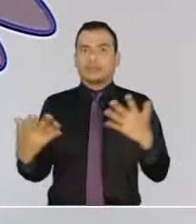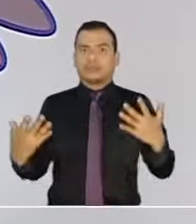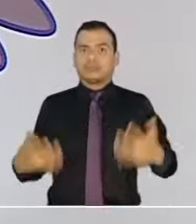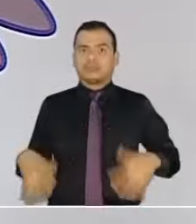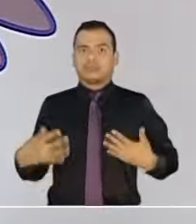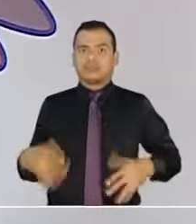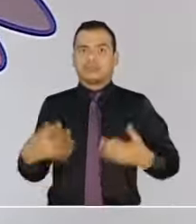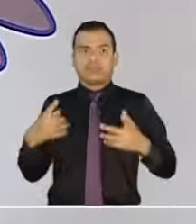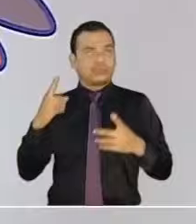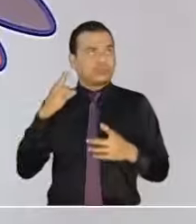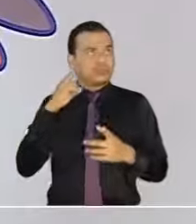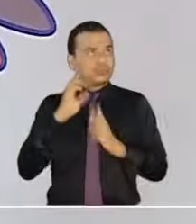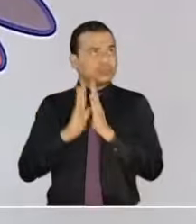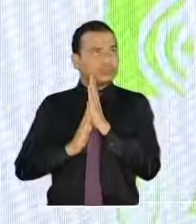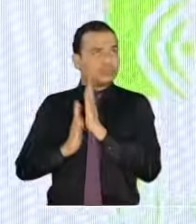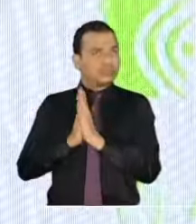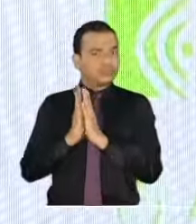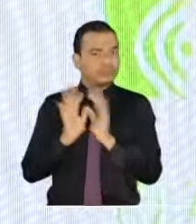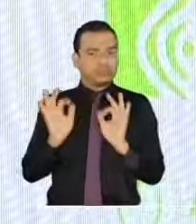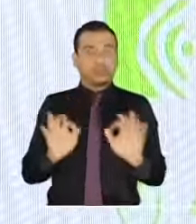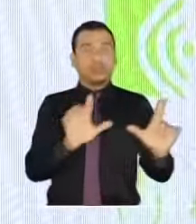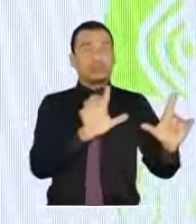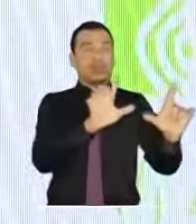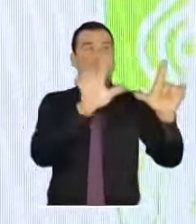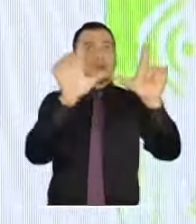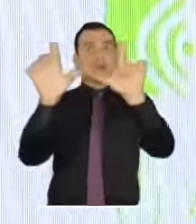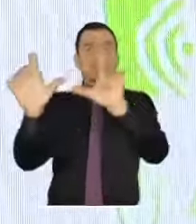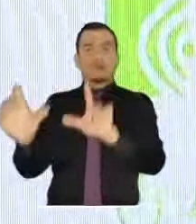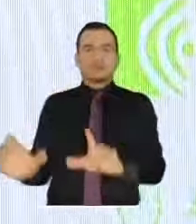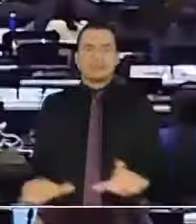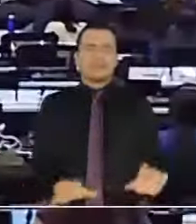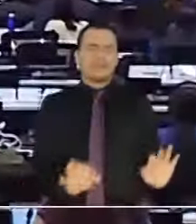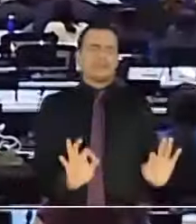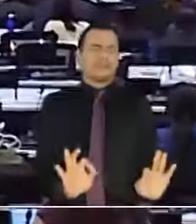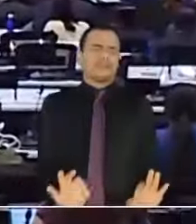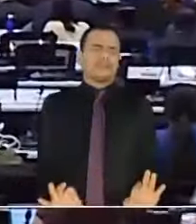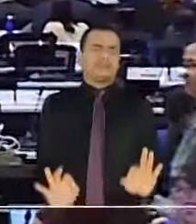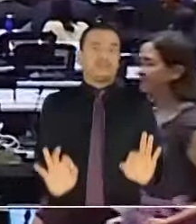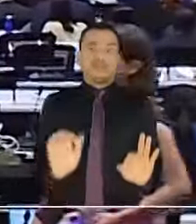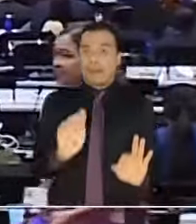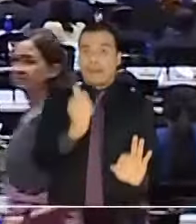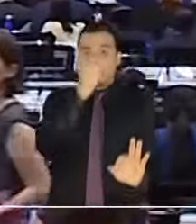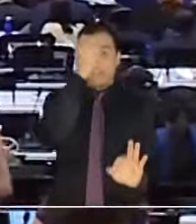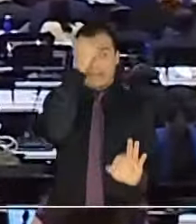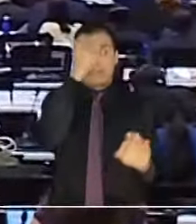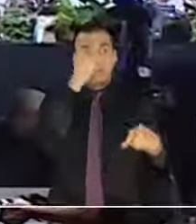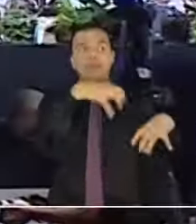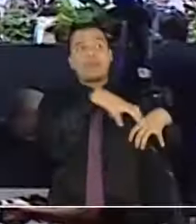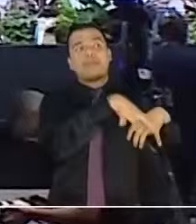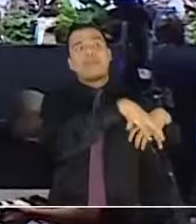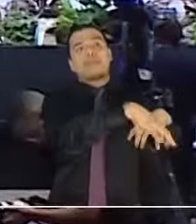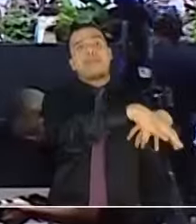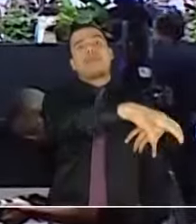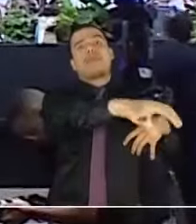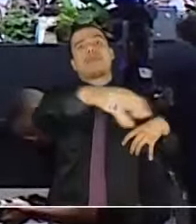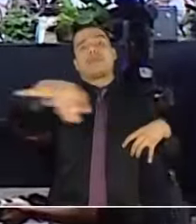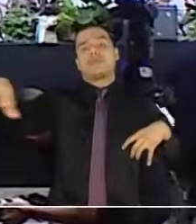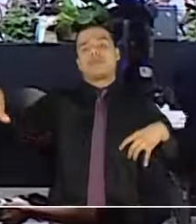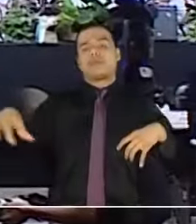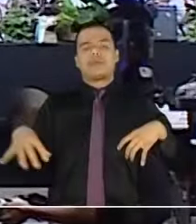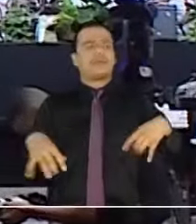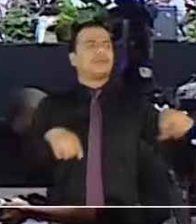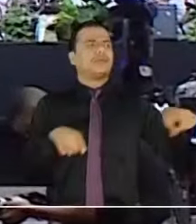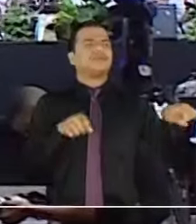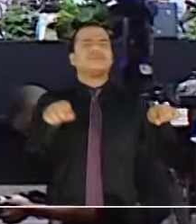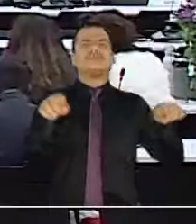píxeles en todas las pantallas que existen, solo en el plenario. En todo el evento tenemos más de 40.000 píxeles que están trabajando hoy